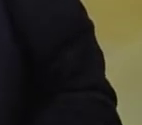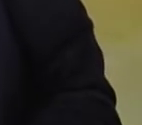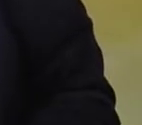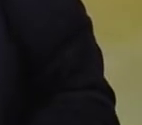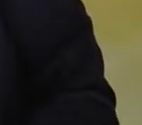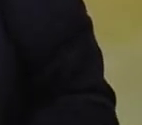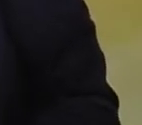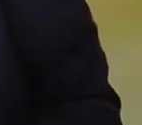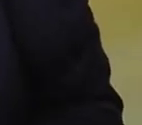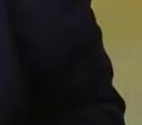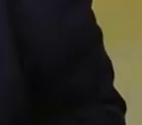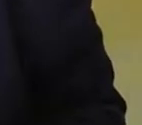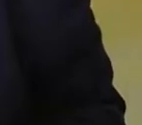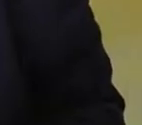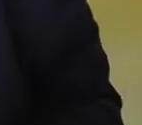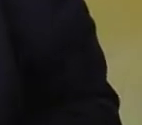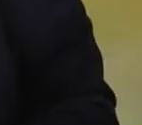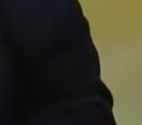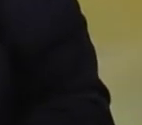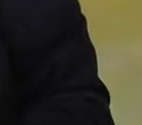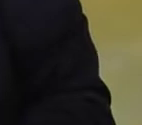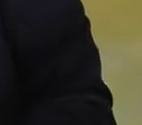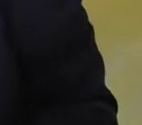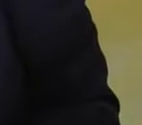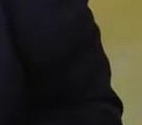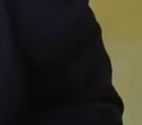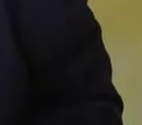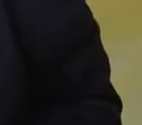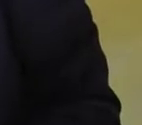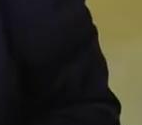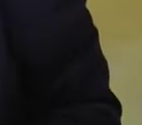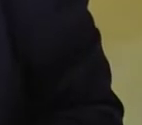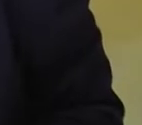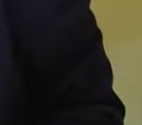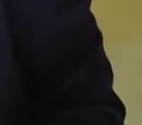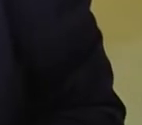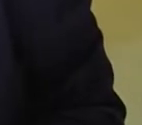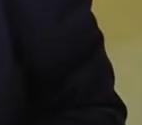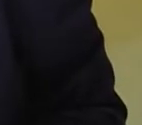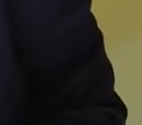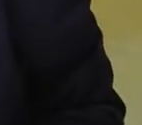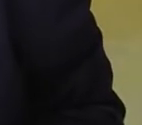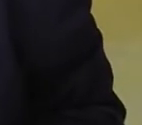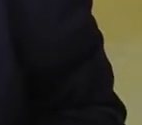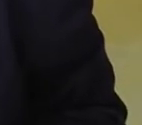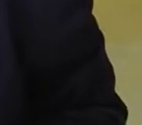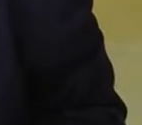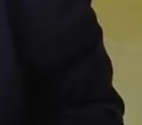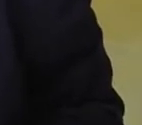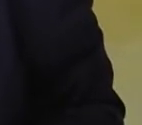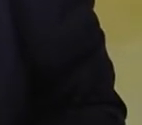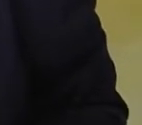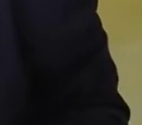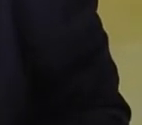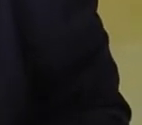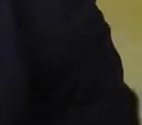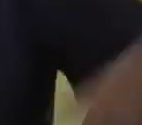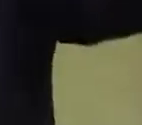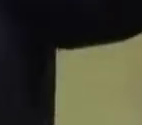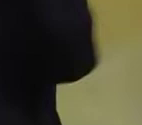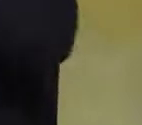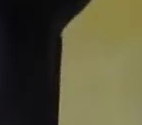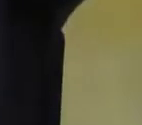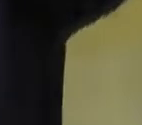a matar a qué vino a destruir a qué vino a acabar la Biblia dice que el vino a matar a robar y a